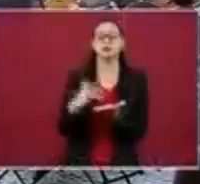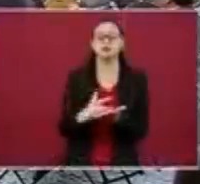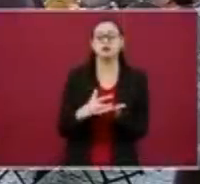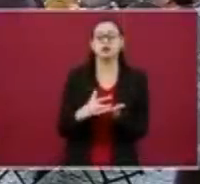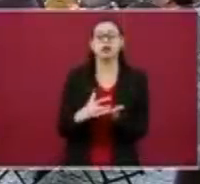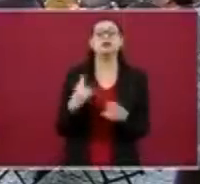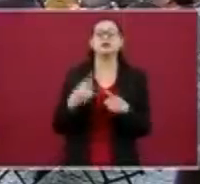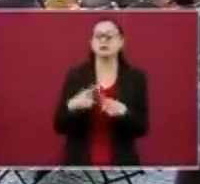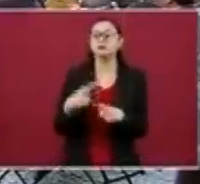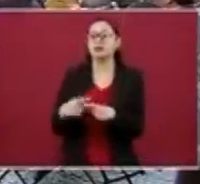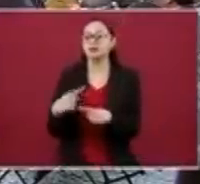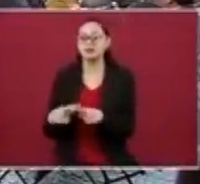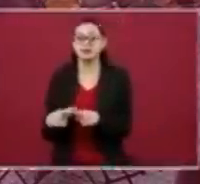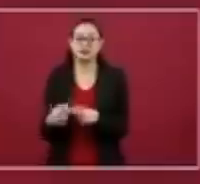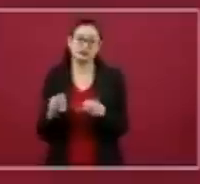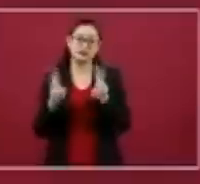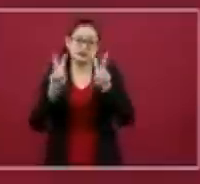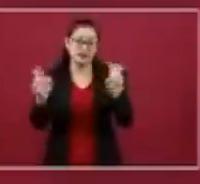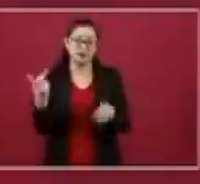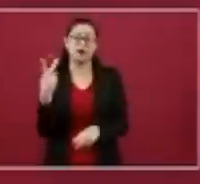político, porque